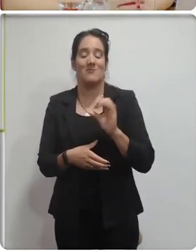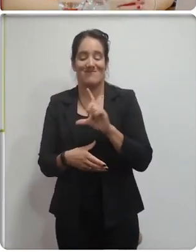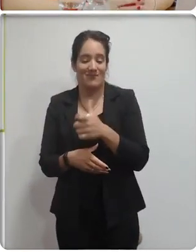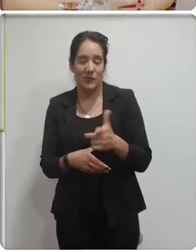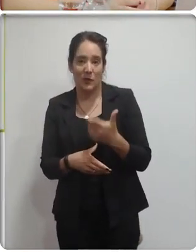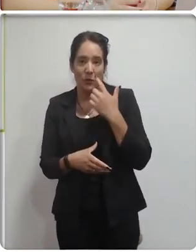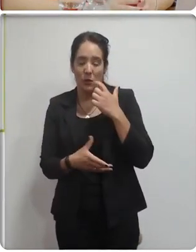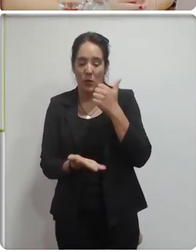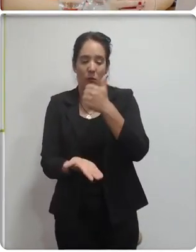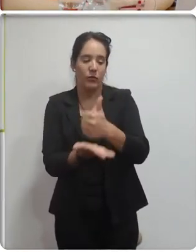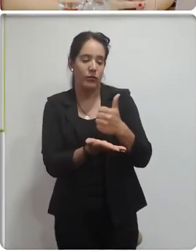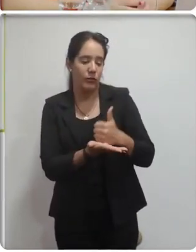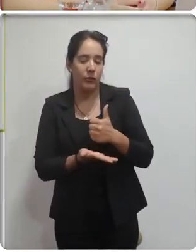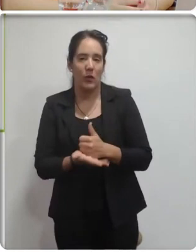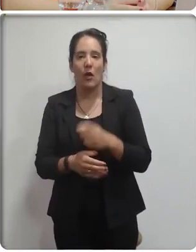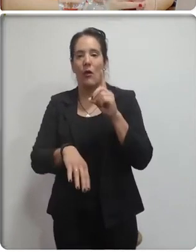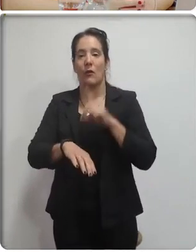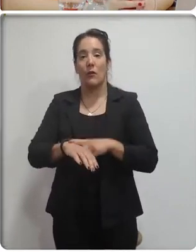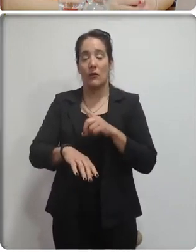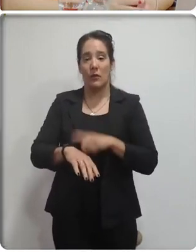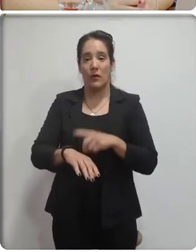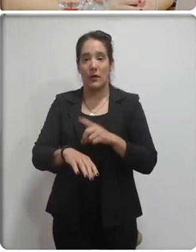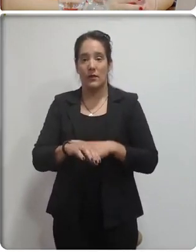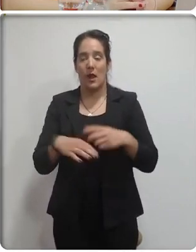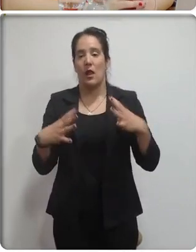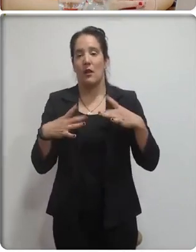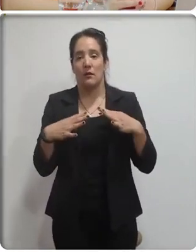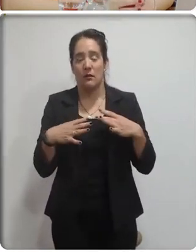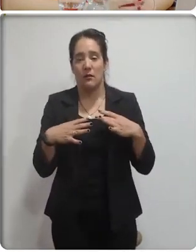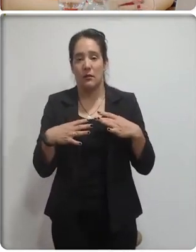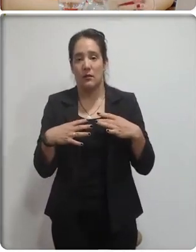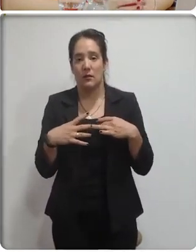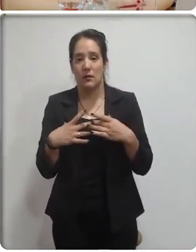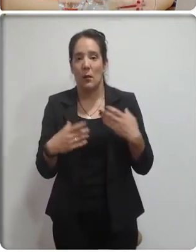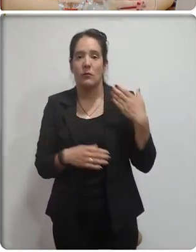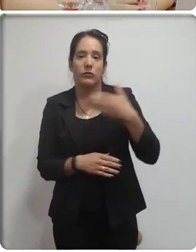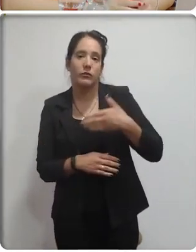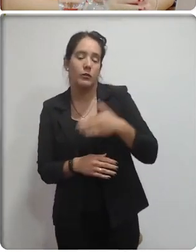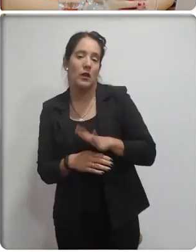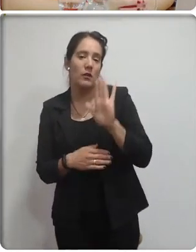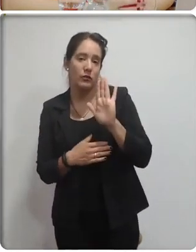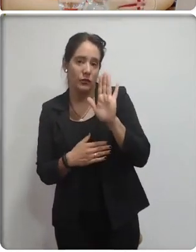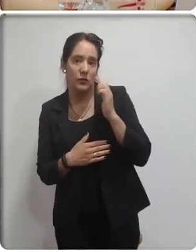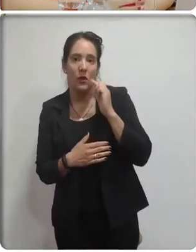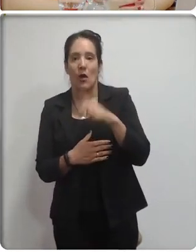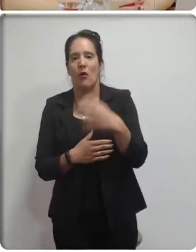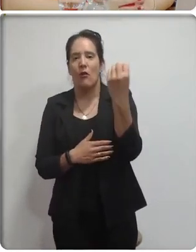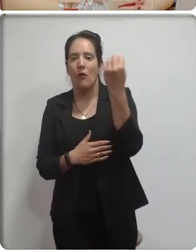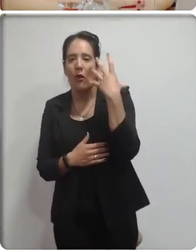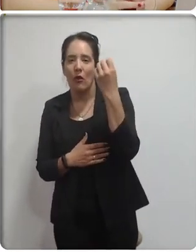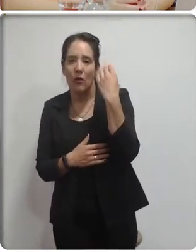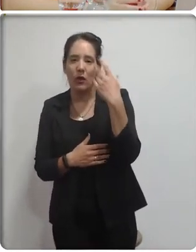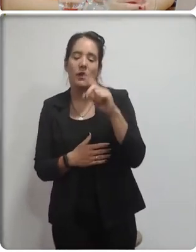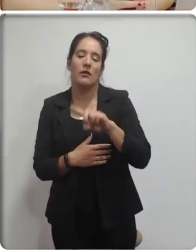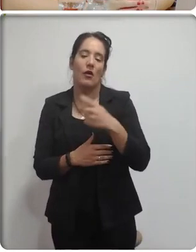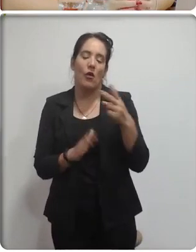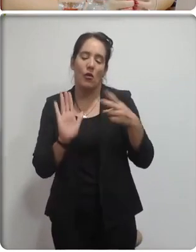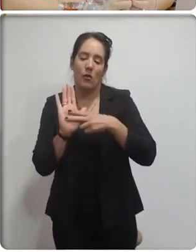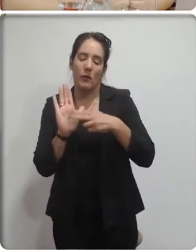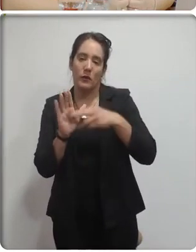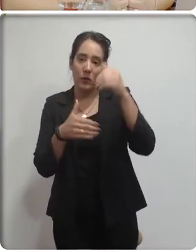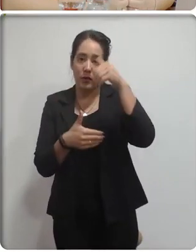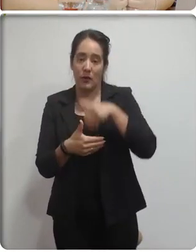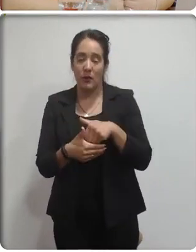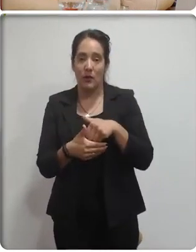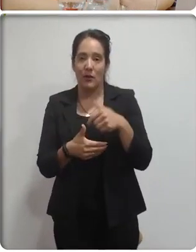a presencialidad, horarios, licencias, participación de congresos, reglamento interno.